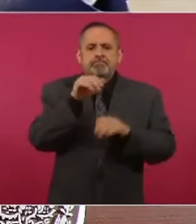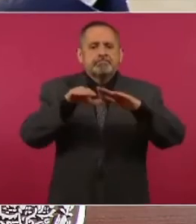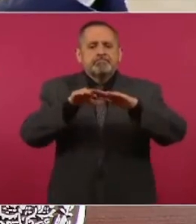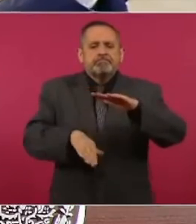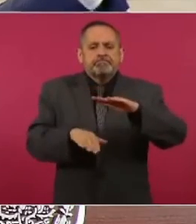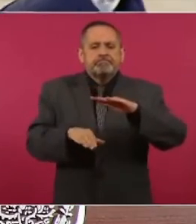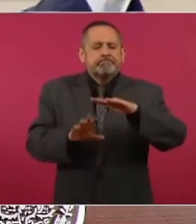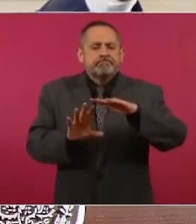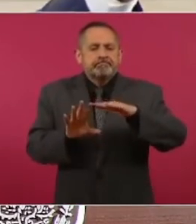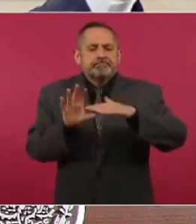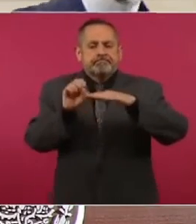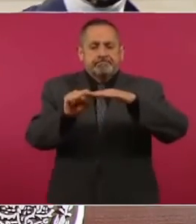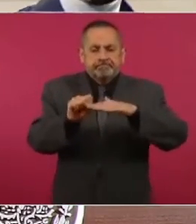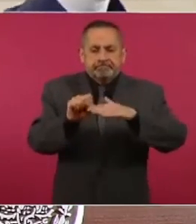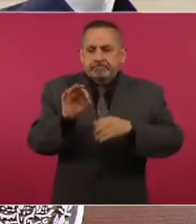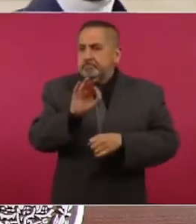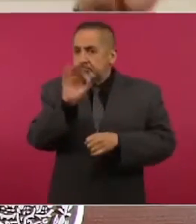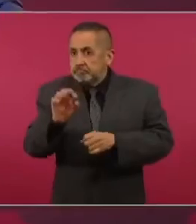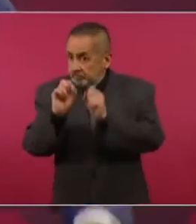el porcentaje